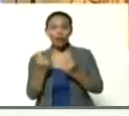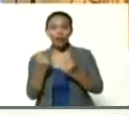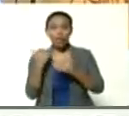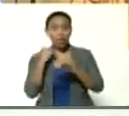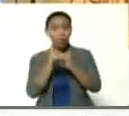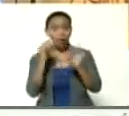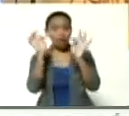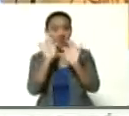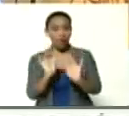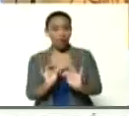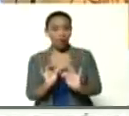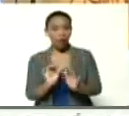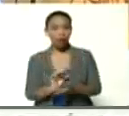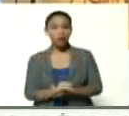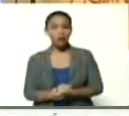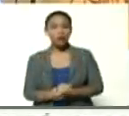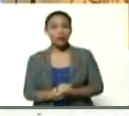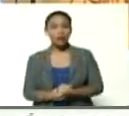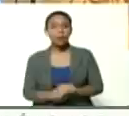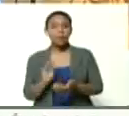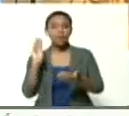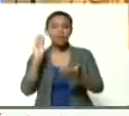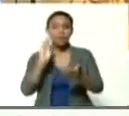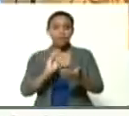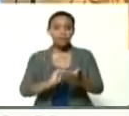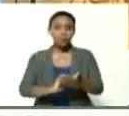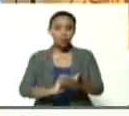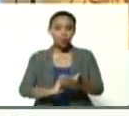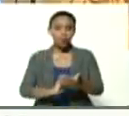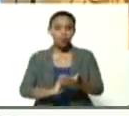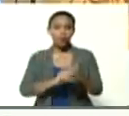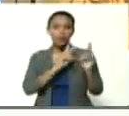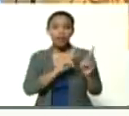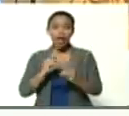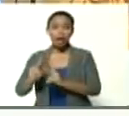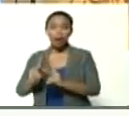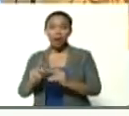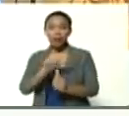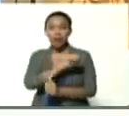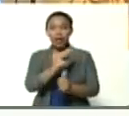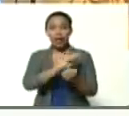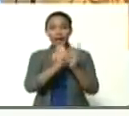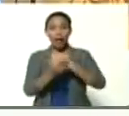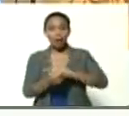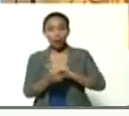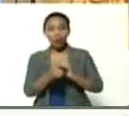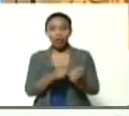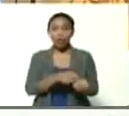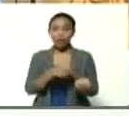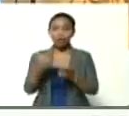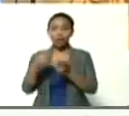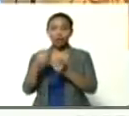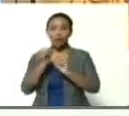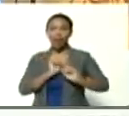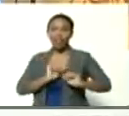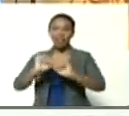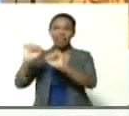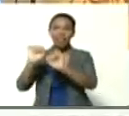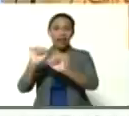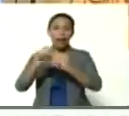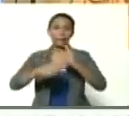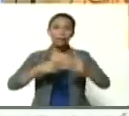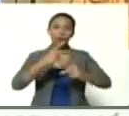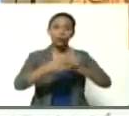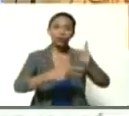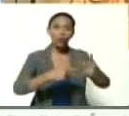Igualmente, la implementación del plan de sustitución de importaciones para defender la producción